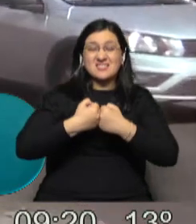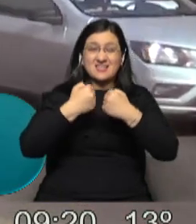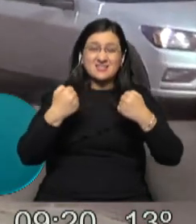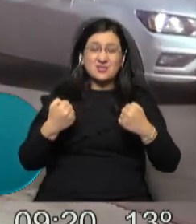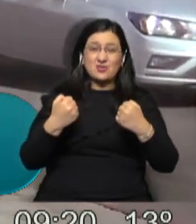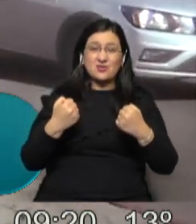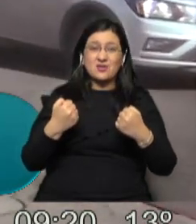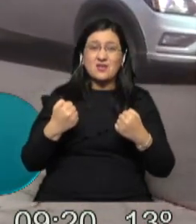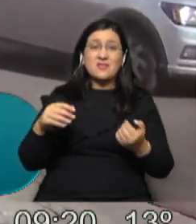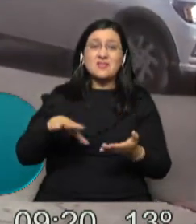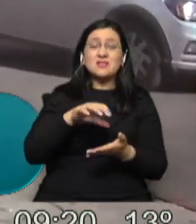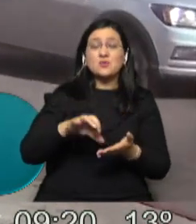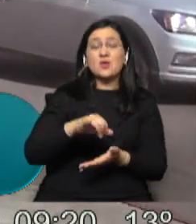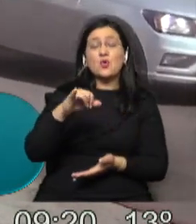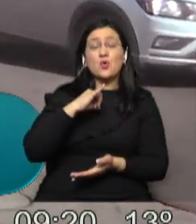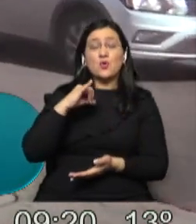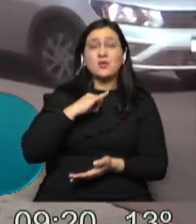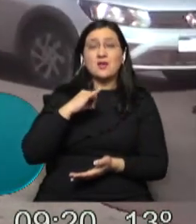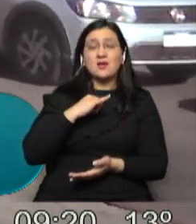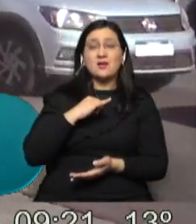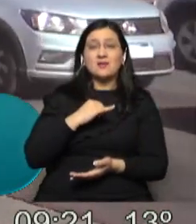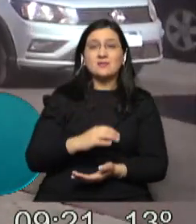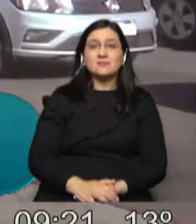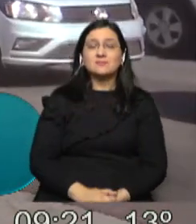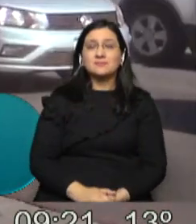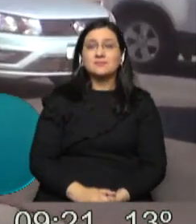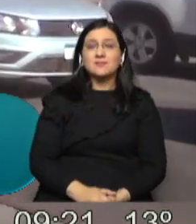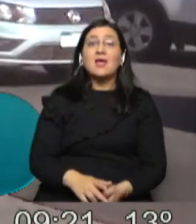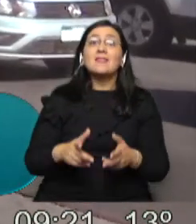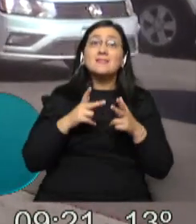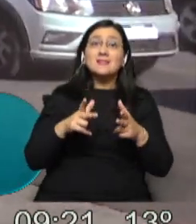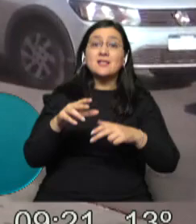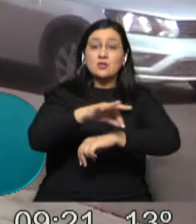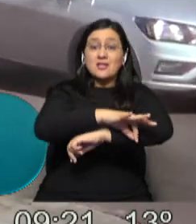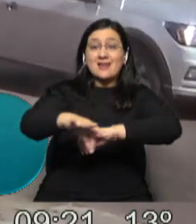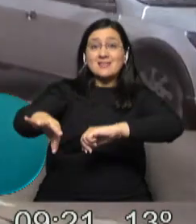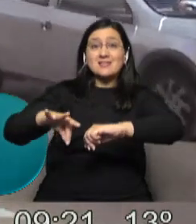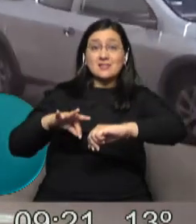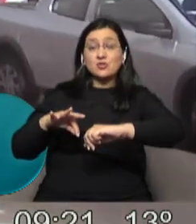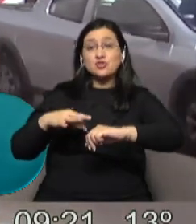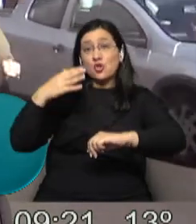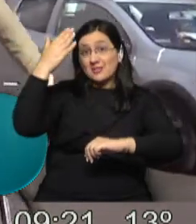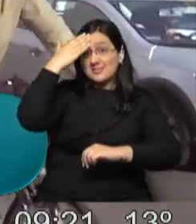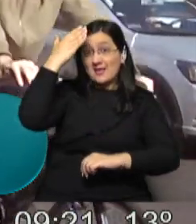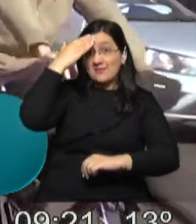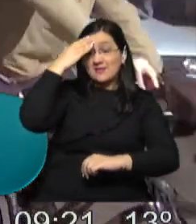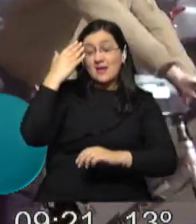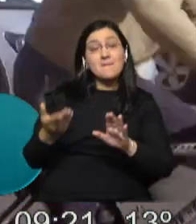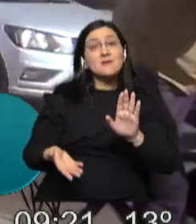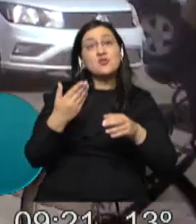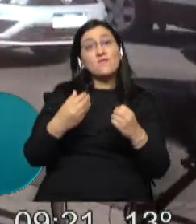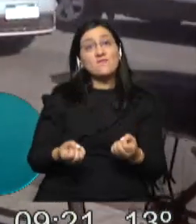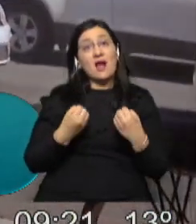digamos, de lo que era la ciudad colonial, es decir, de Ciudad Vieja, y dicen los arquitectos, los eruditos en el tema, los que saben que el mayor